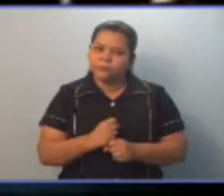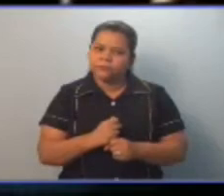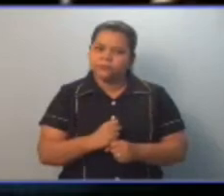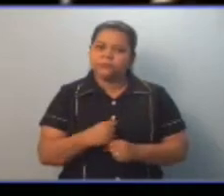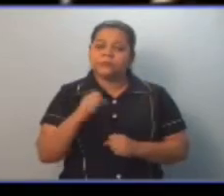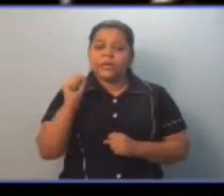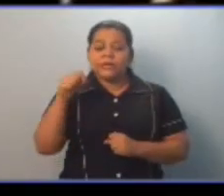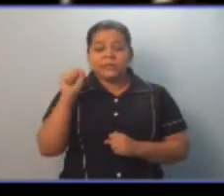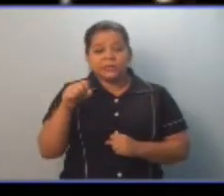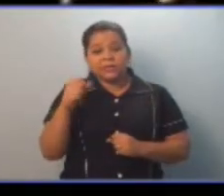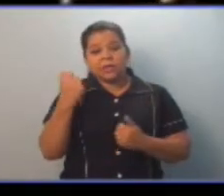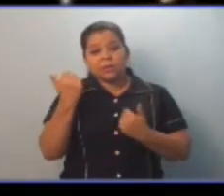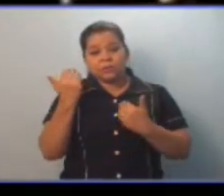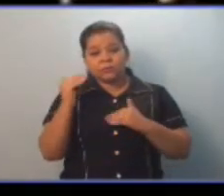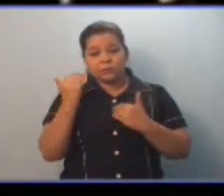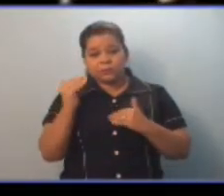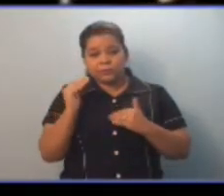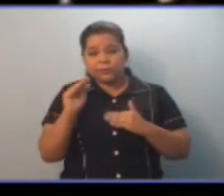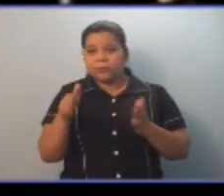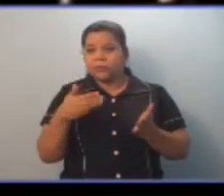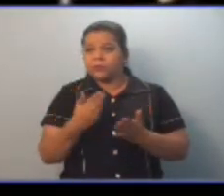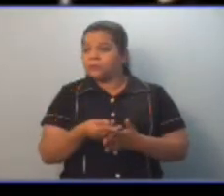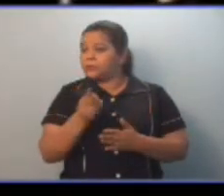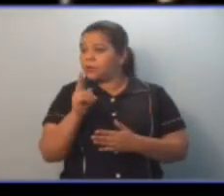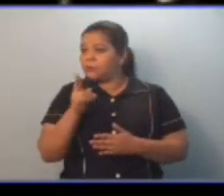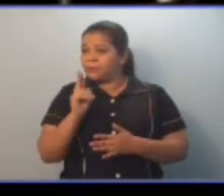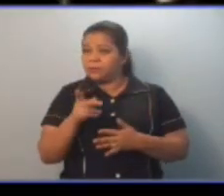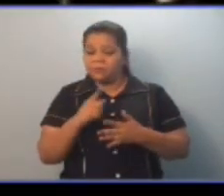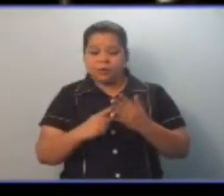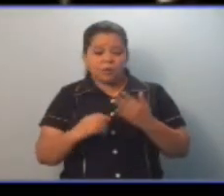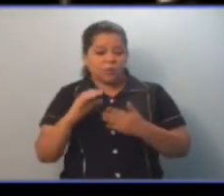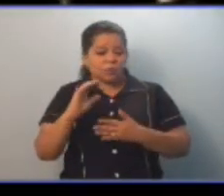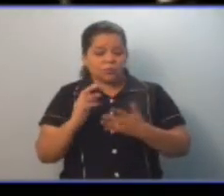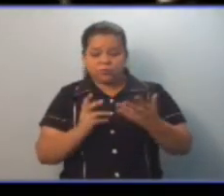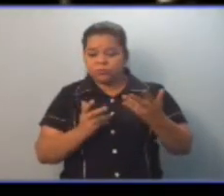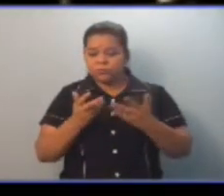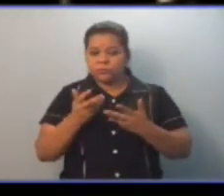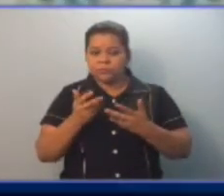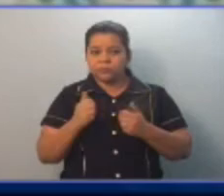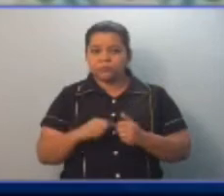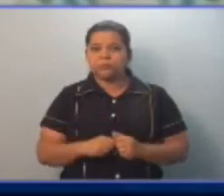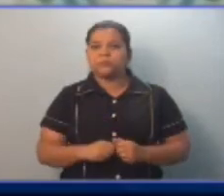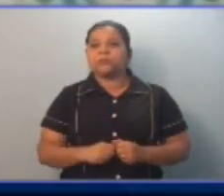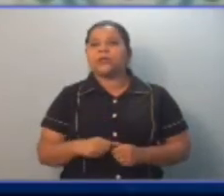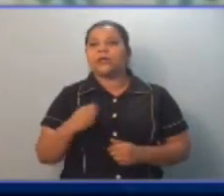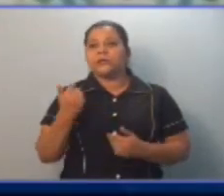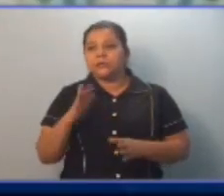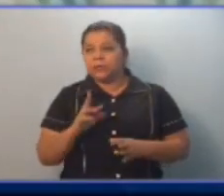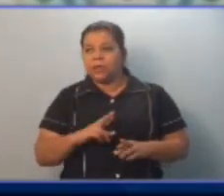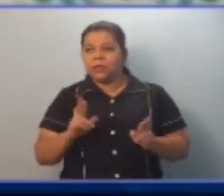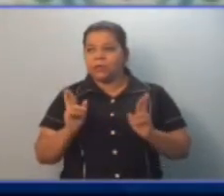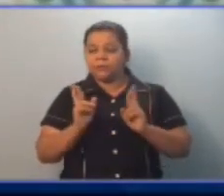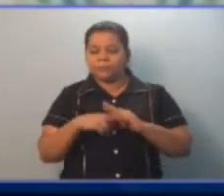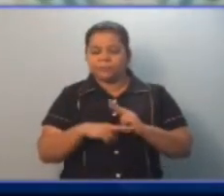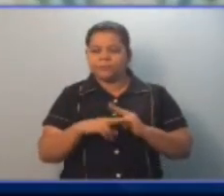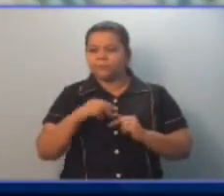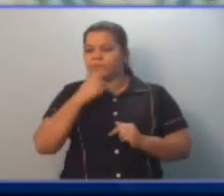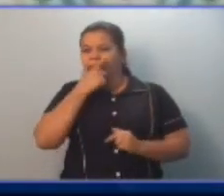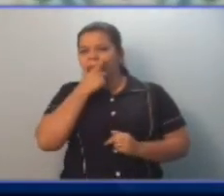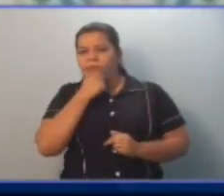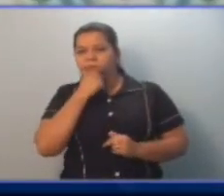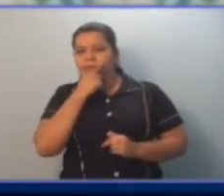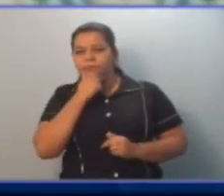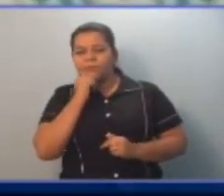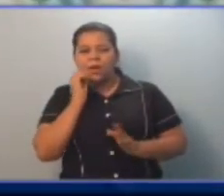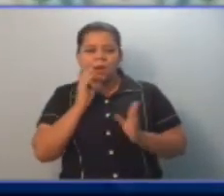límite primero es la misma norma constitucional. Ahora, en el tema de la interpretación, pues hay mucho, mucho